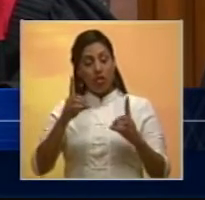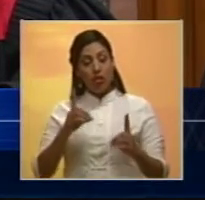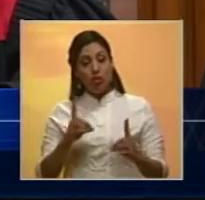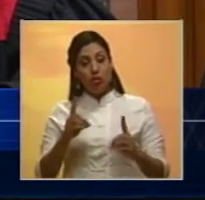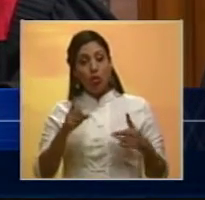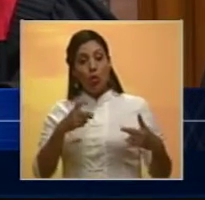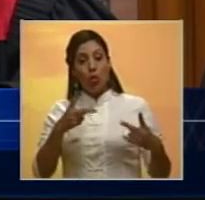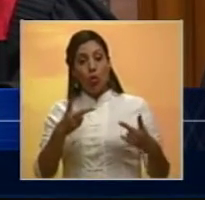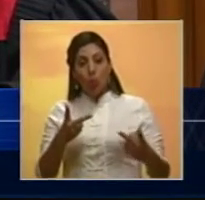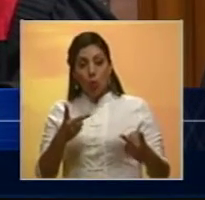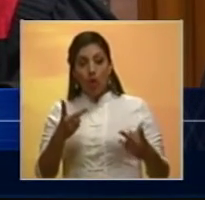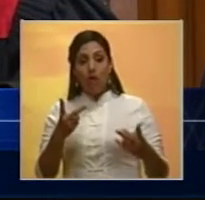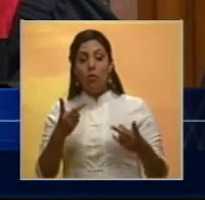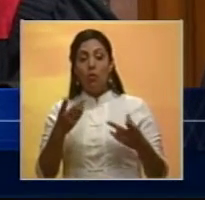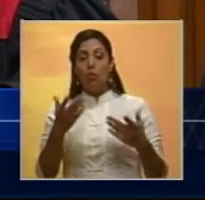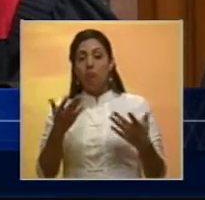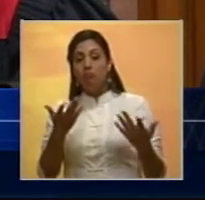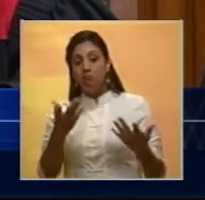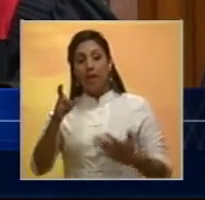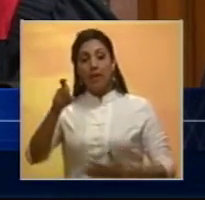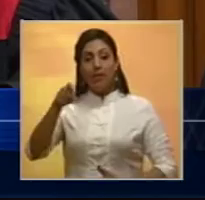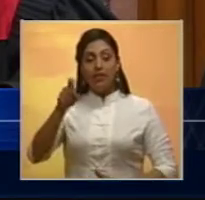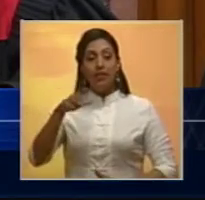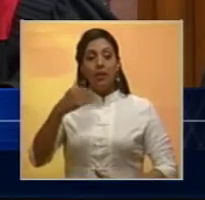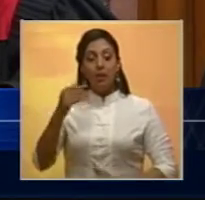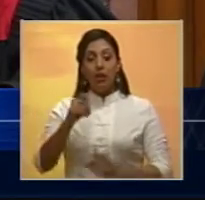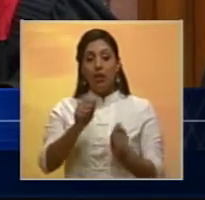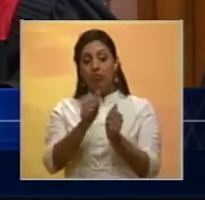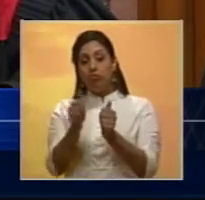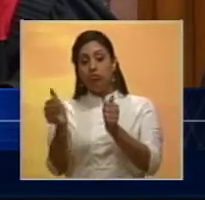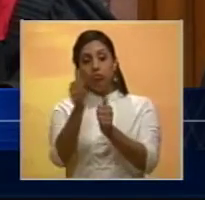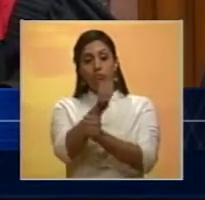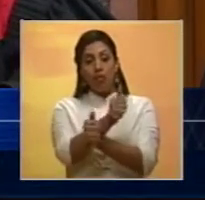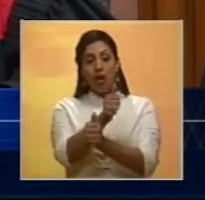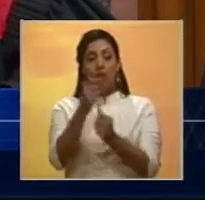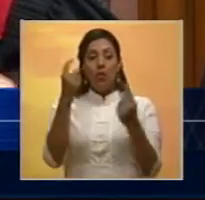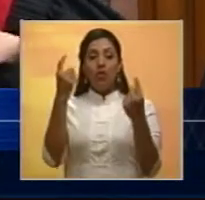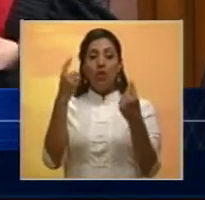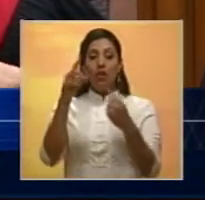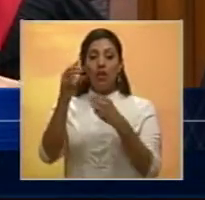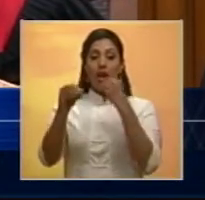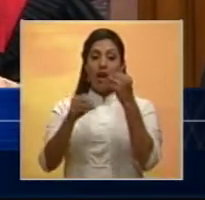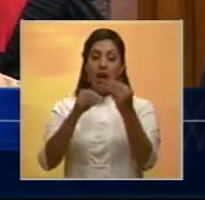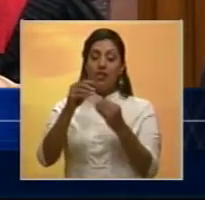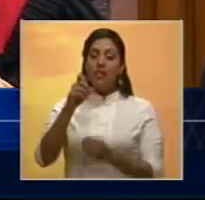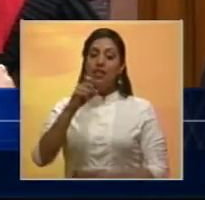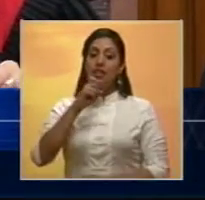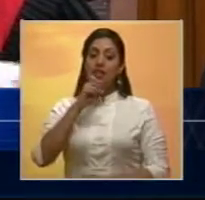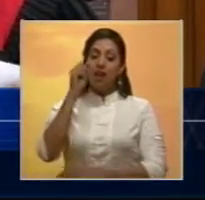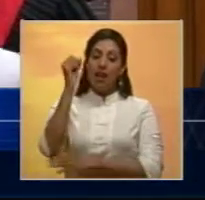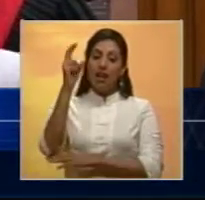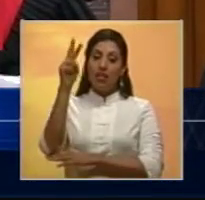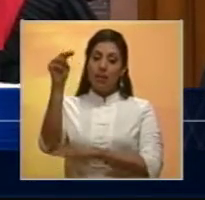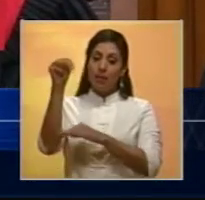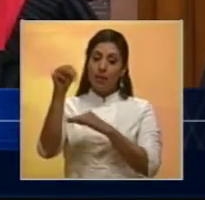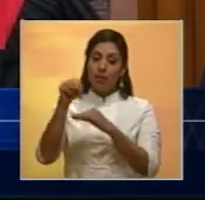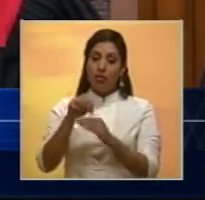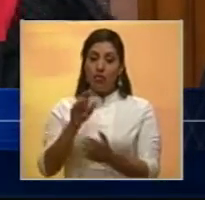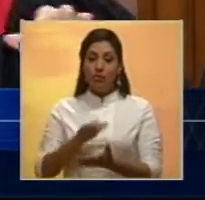decidió tomar la medida necesaria para suplir la omisión en la que había incurrido la Asamblea